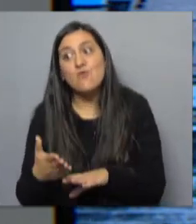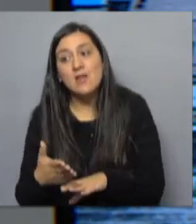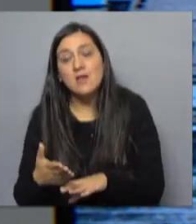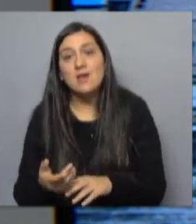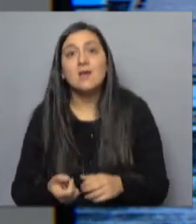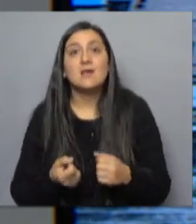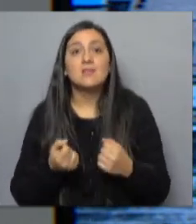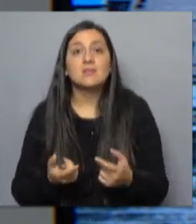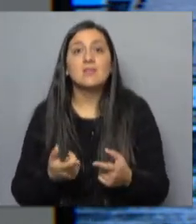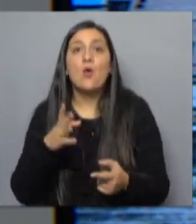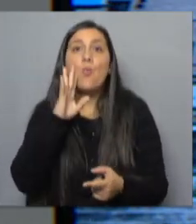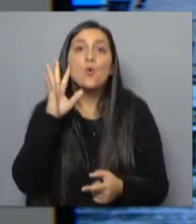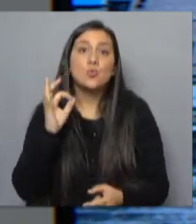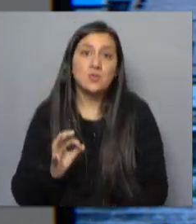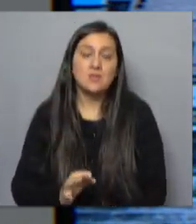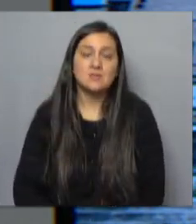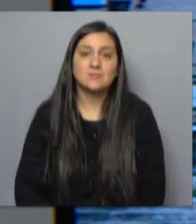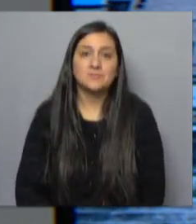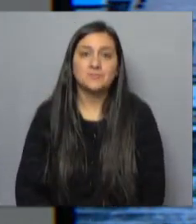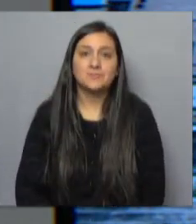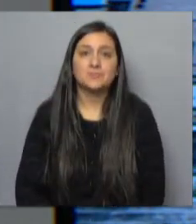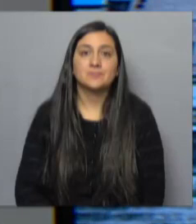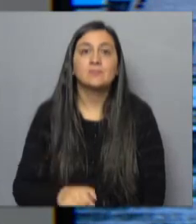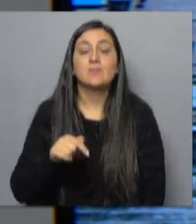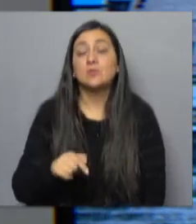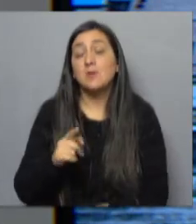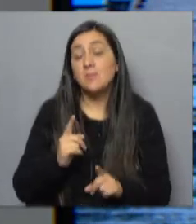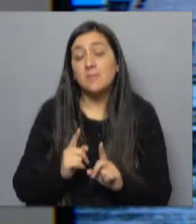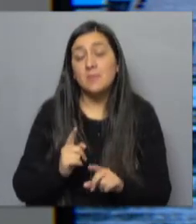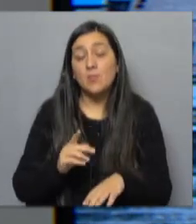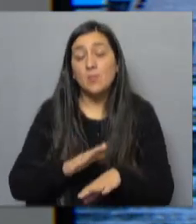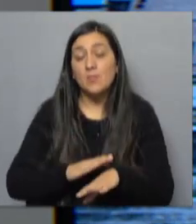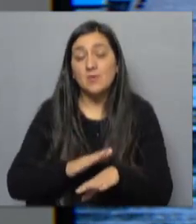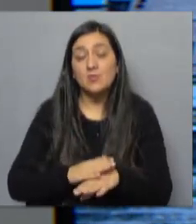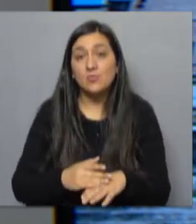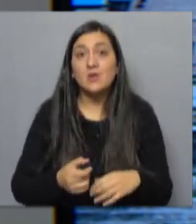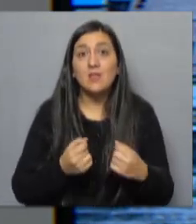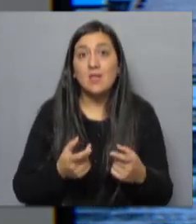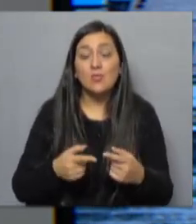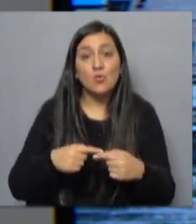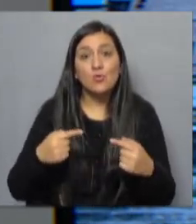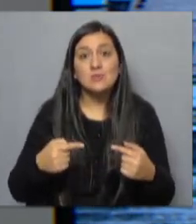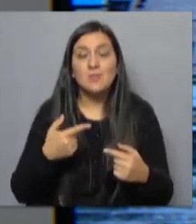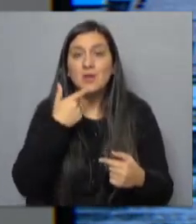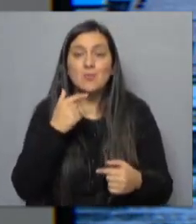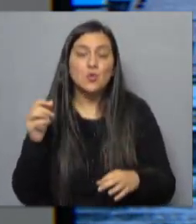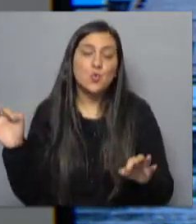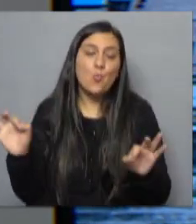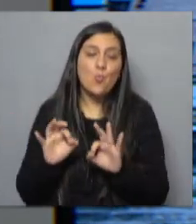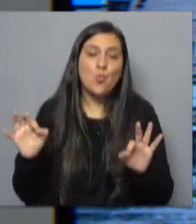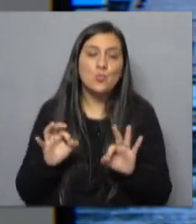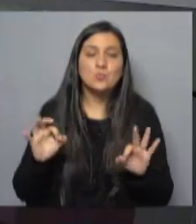entregara oportunidades, ¿no? Y que vos al mismo tiempo estuvieras entregando cosas todo el tiempo, como tu ritmo, como dos discos